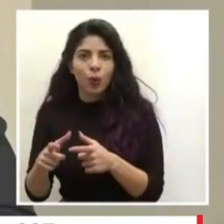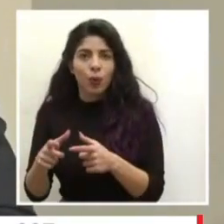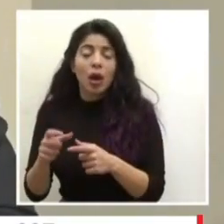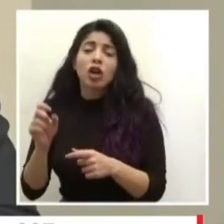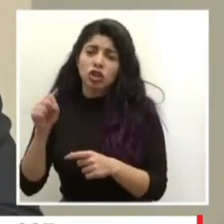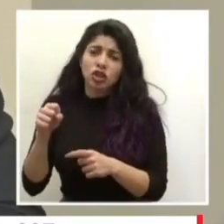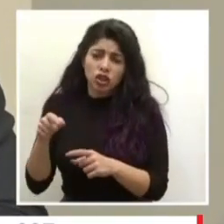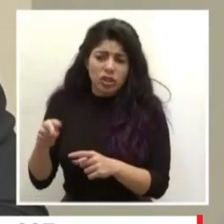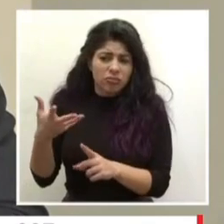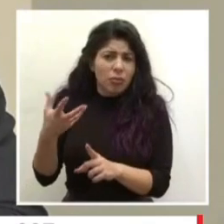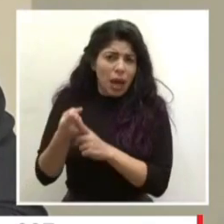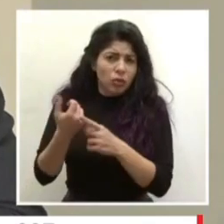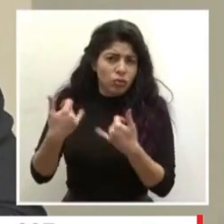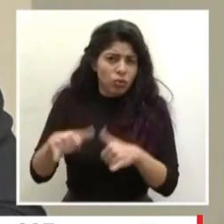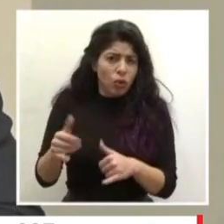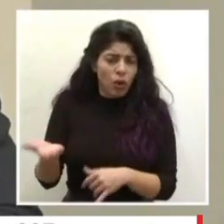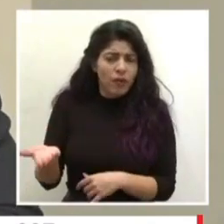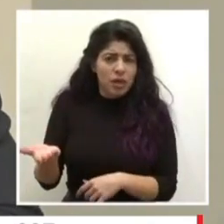golpe,